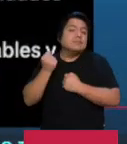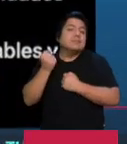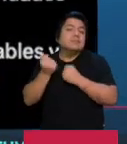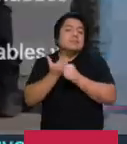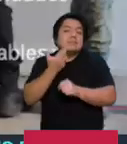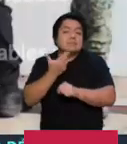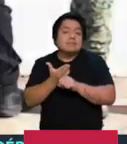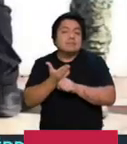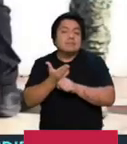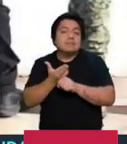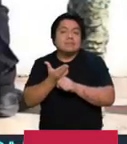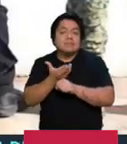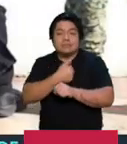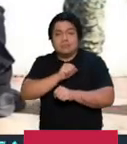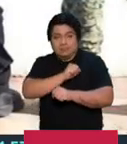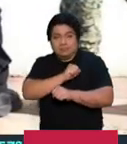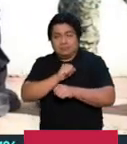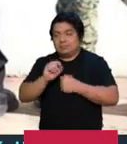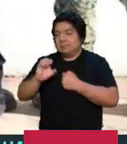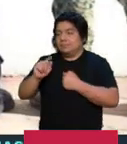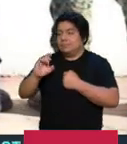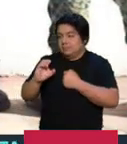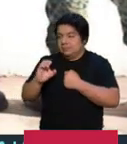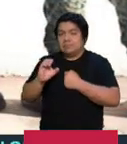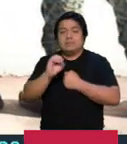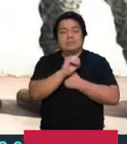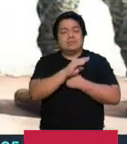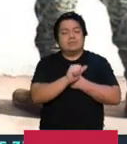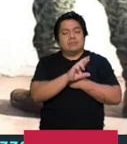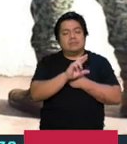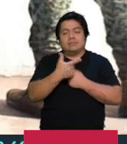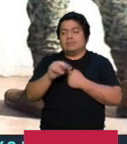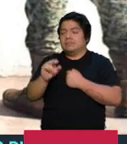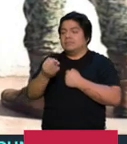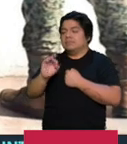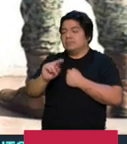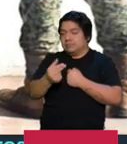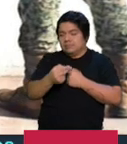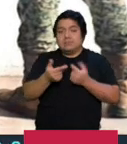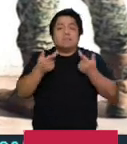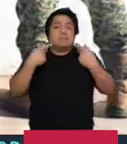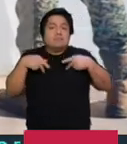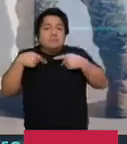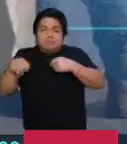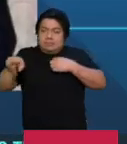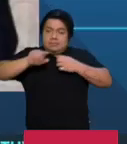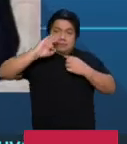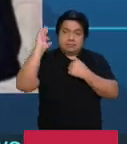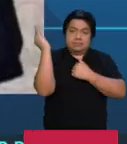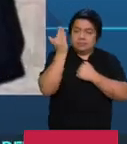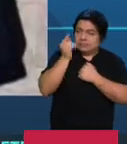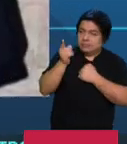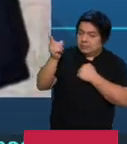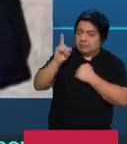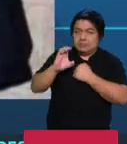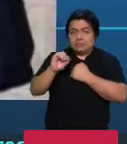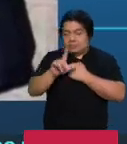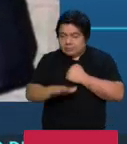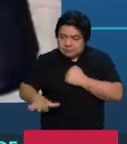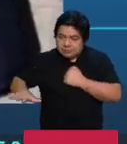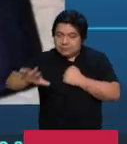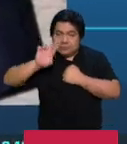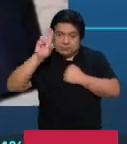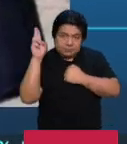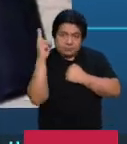Seguridad y Protección Ciudadana, Omar García Harfuch, informó que elementos federales detuvieron en la colonia